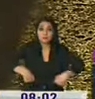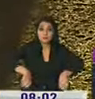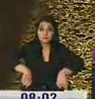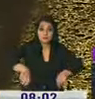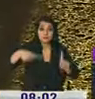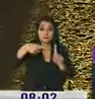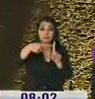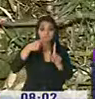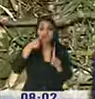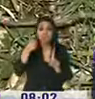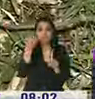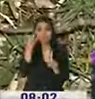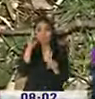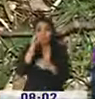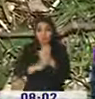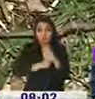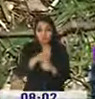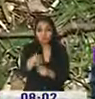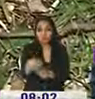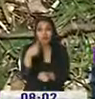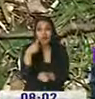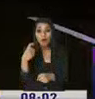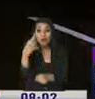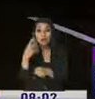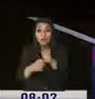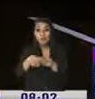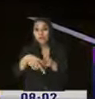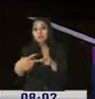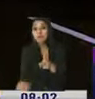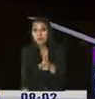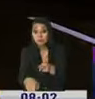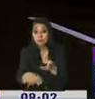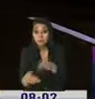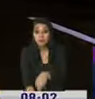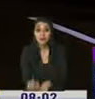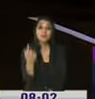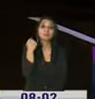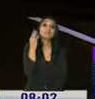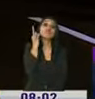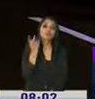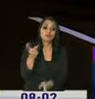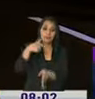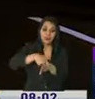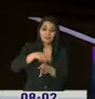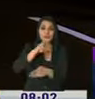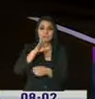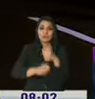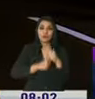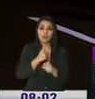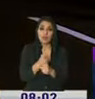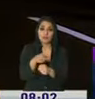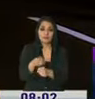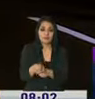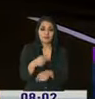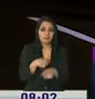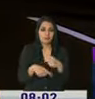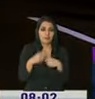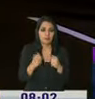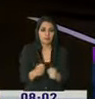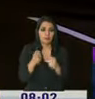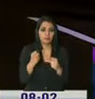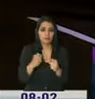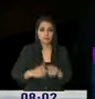18 años, el ciudadano de 40, quien fue atropellado, y una mujer de 25 años de edad, quien viajaba en la moto,